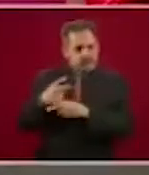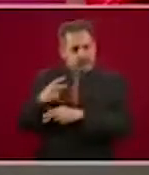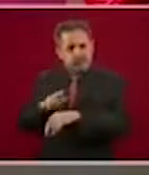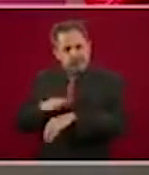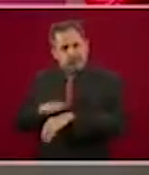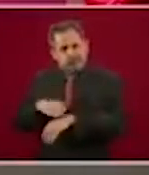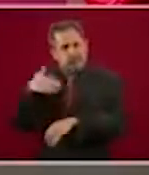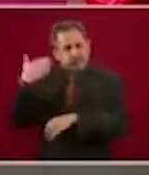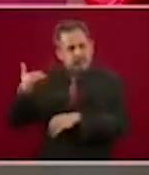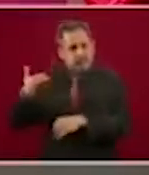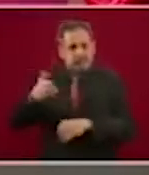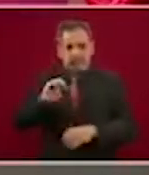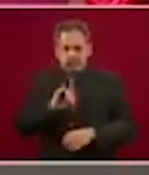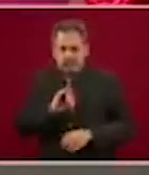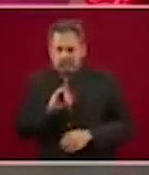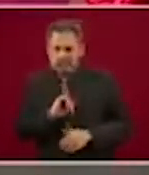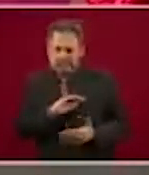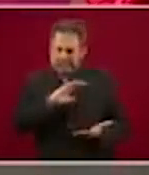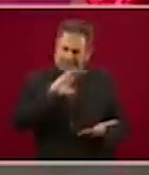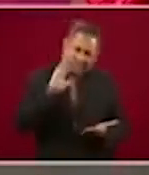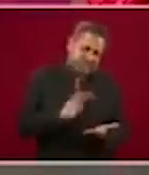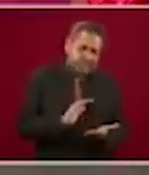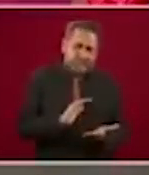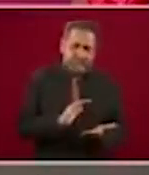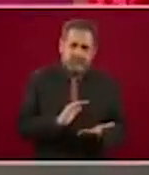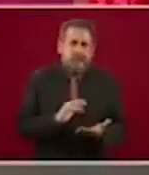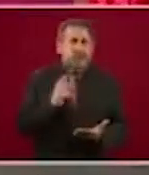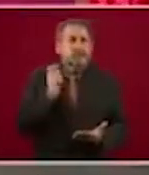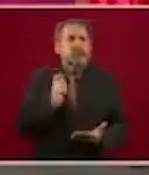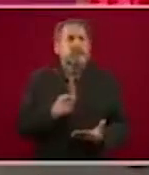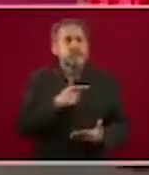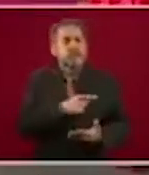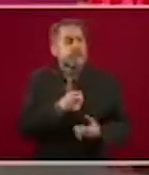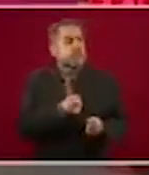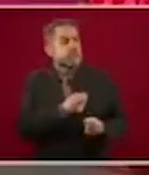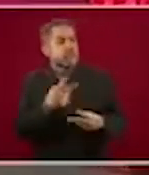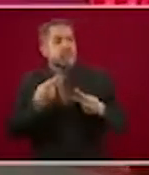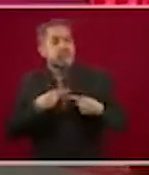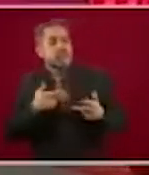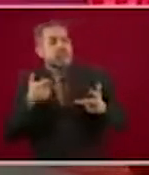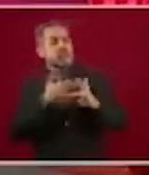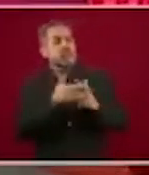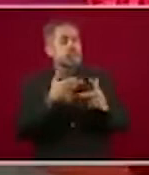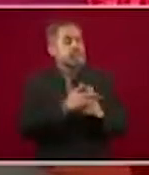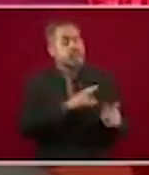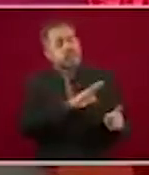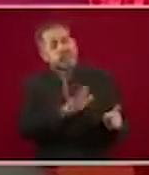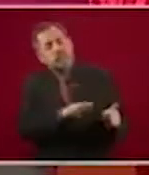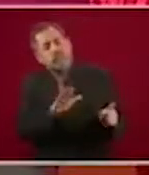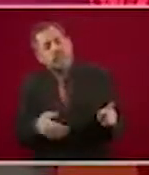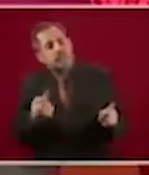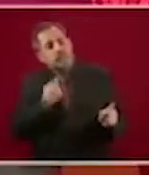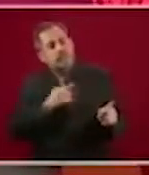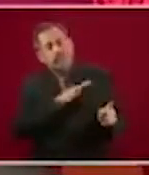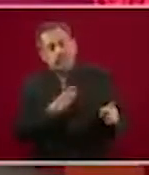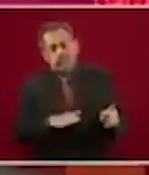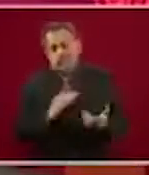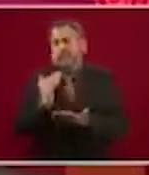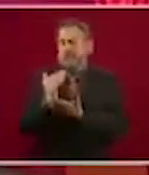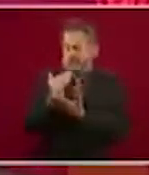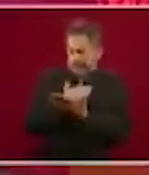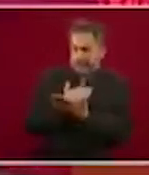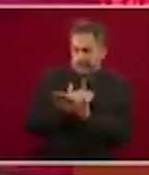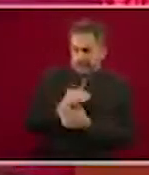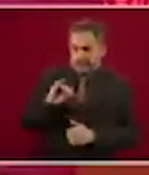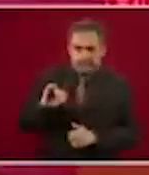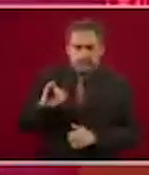ya fue aprobada durante la conferencia de prensa matutina explicó que no habrá inspectores que los dueños de comercios